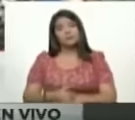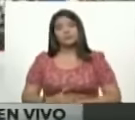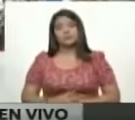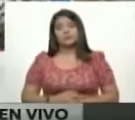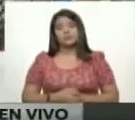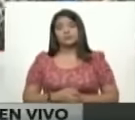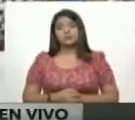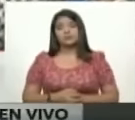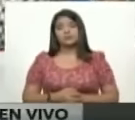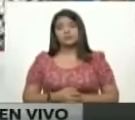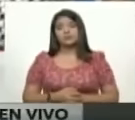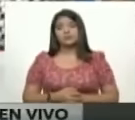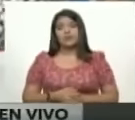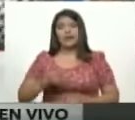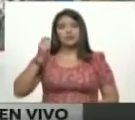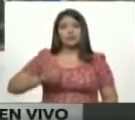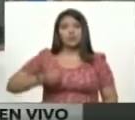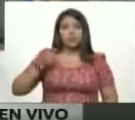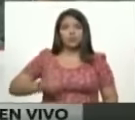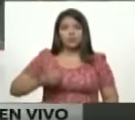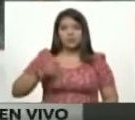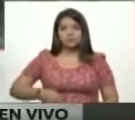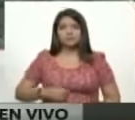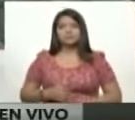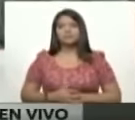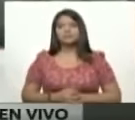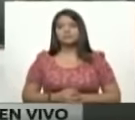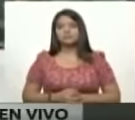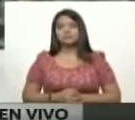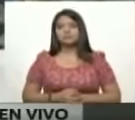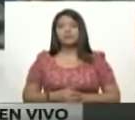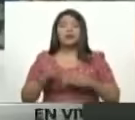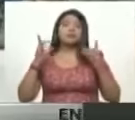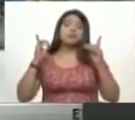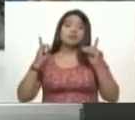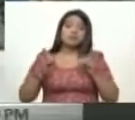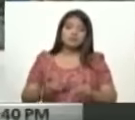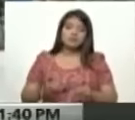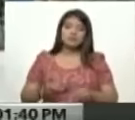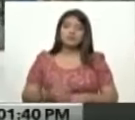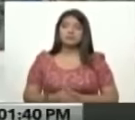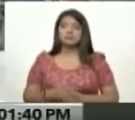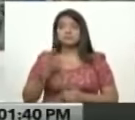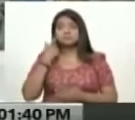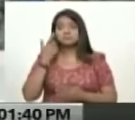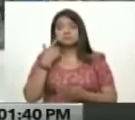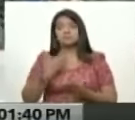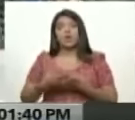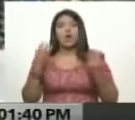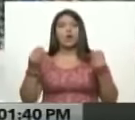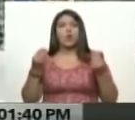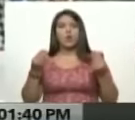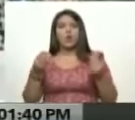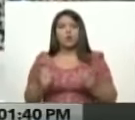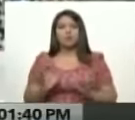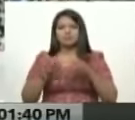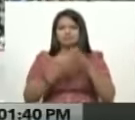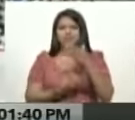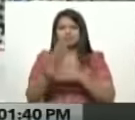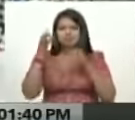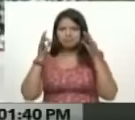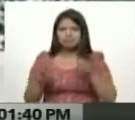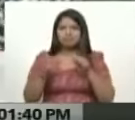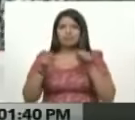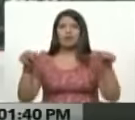sala constitucional del Tribunal Supremo de Justicia decida para ver cómo queda la conformación final de esta